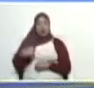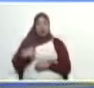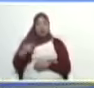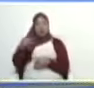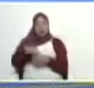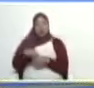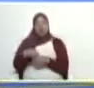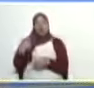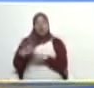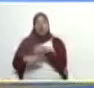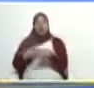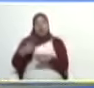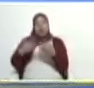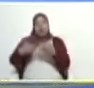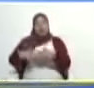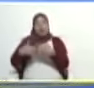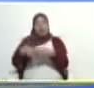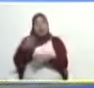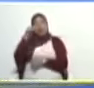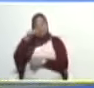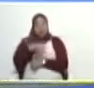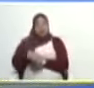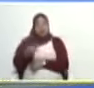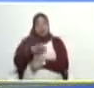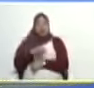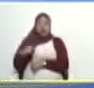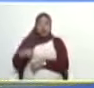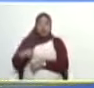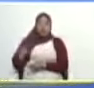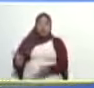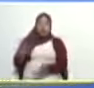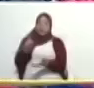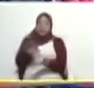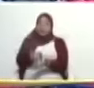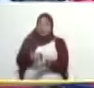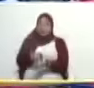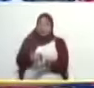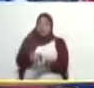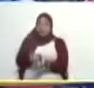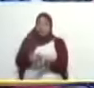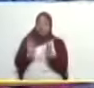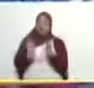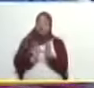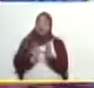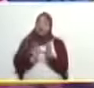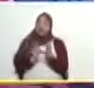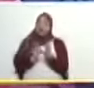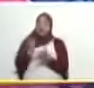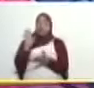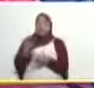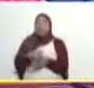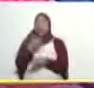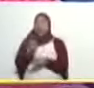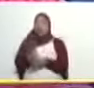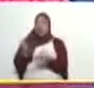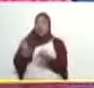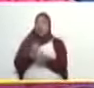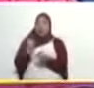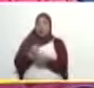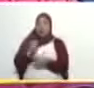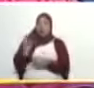sectores productivos, empresariales, públicos y privados están participando, sino directamente y principalmente los trabajadores